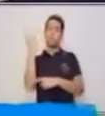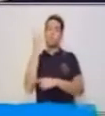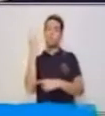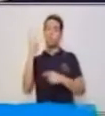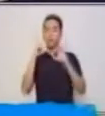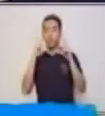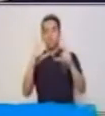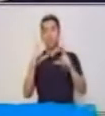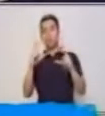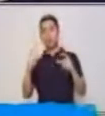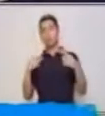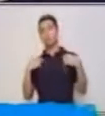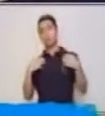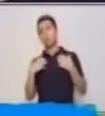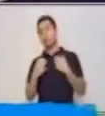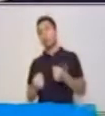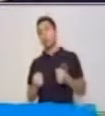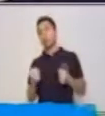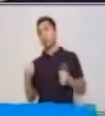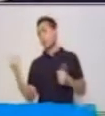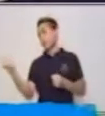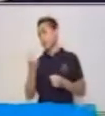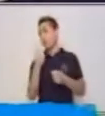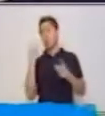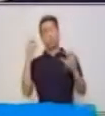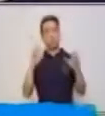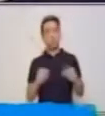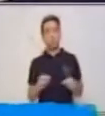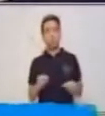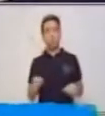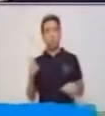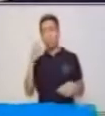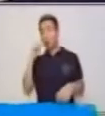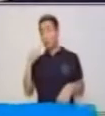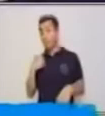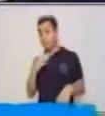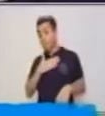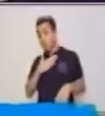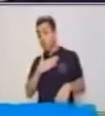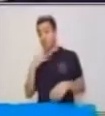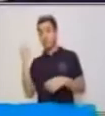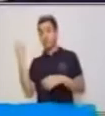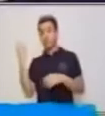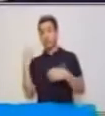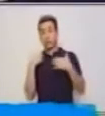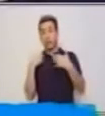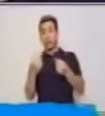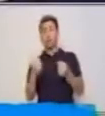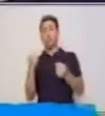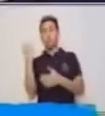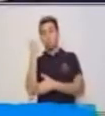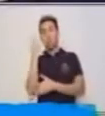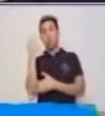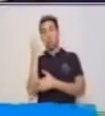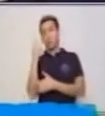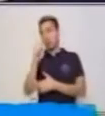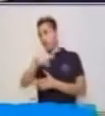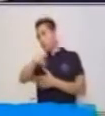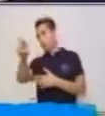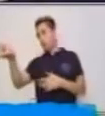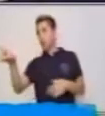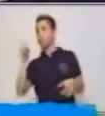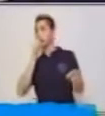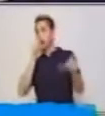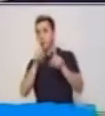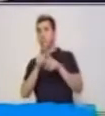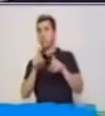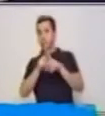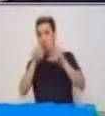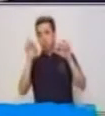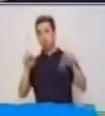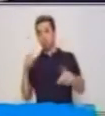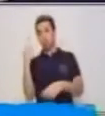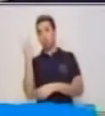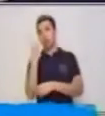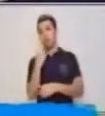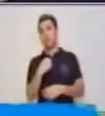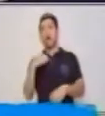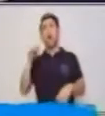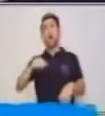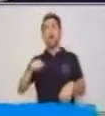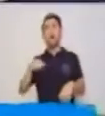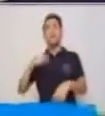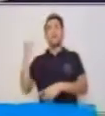personas. Y no solo mi salud, sino la salud de los demás. Y lo que menos es importante en este momento para mí